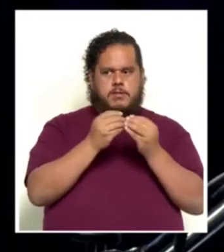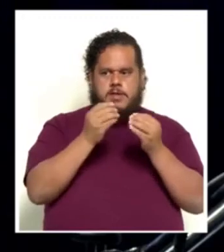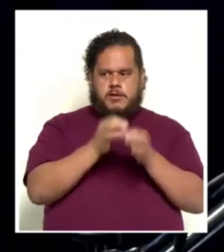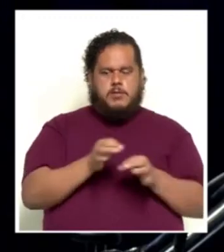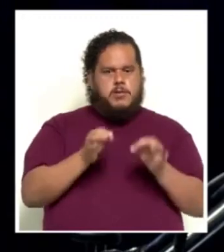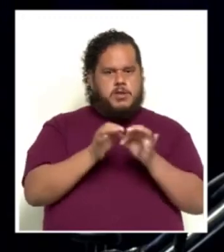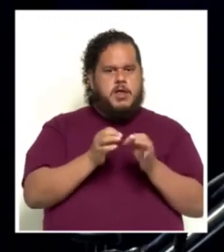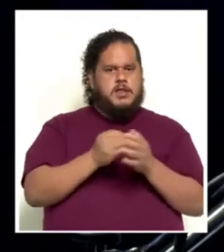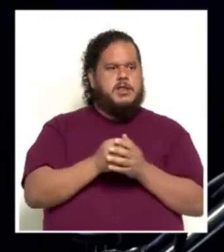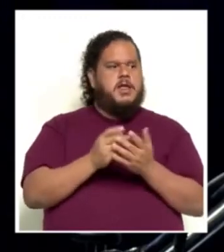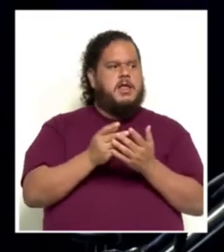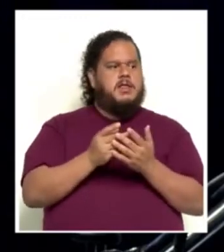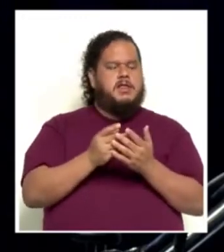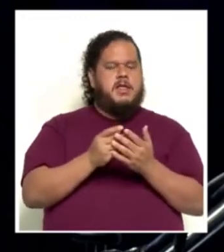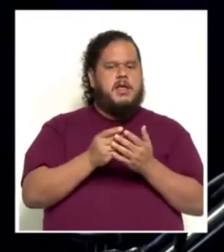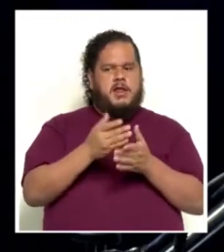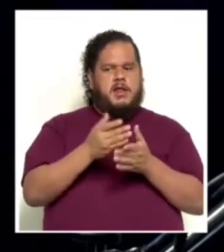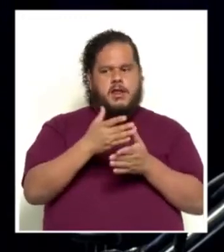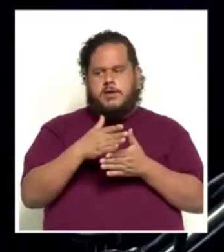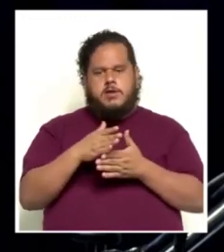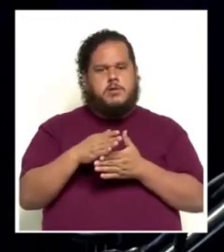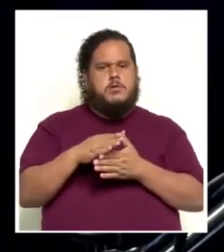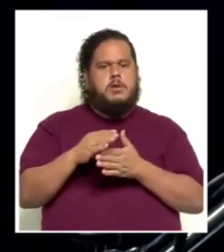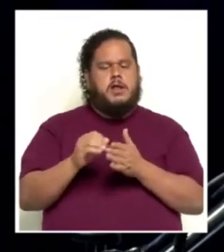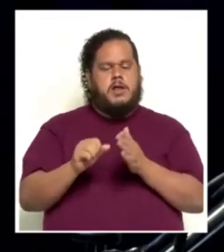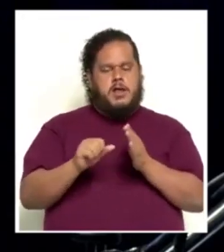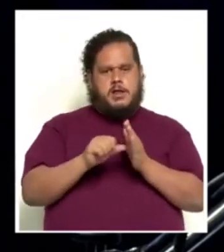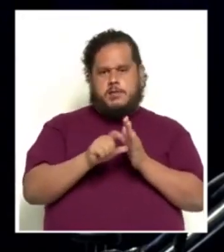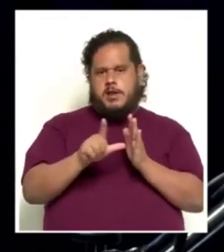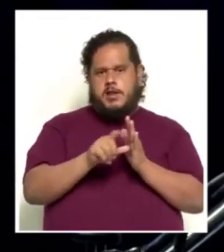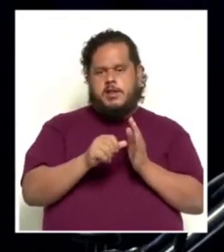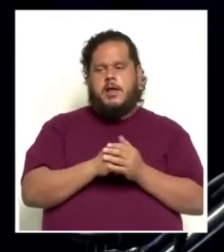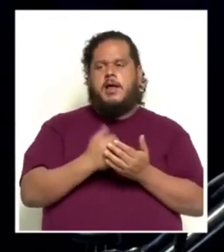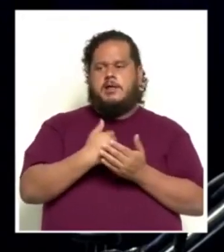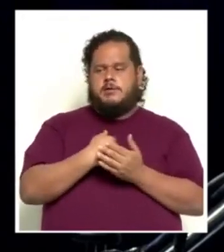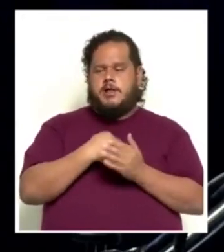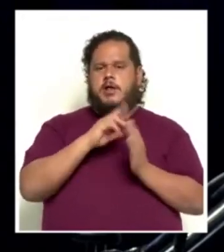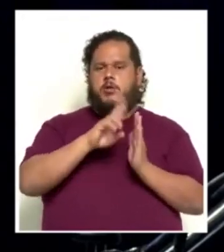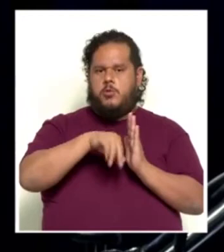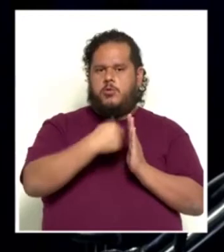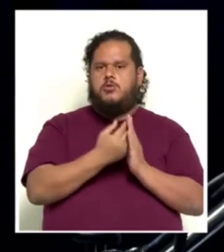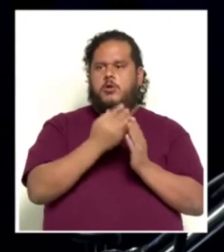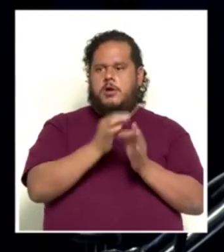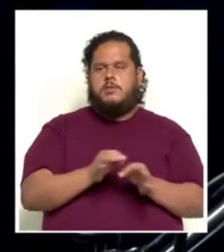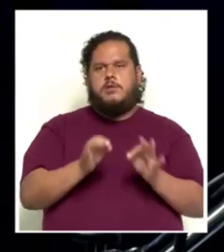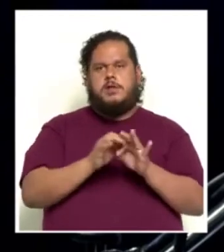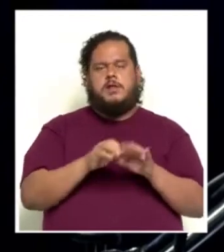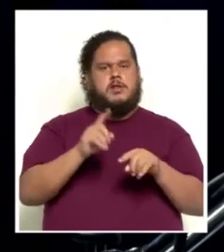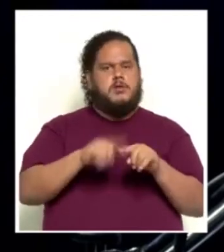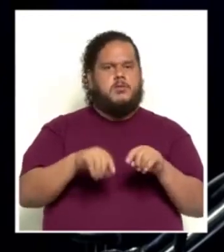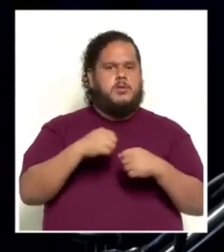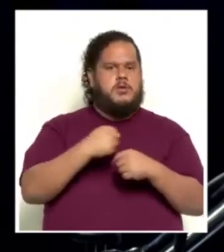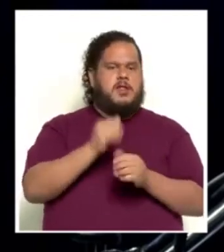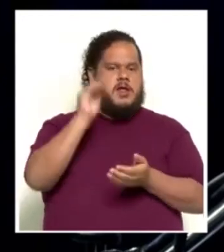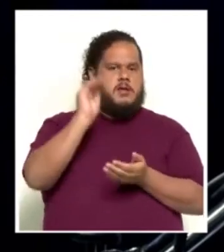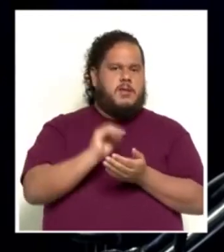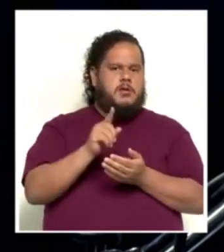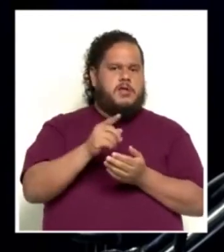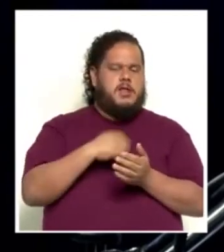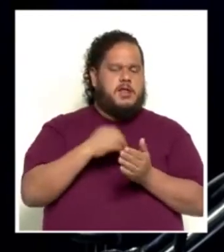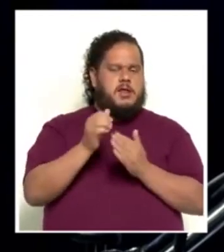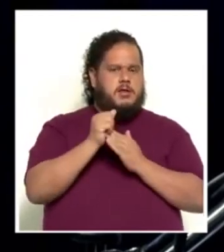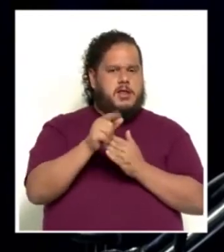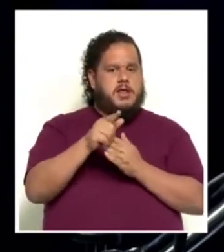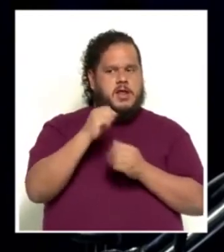gestión de la fracción legislativa, en definitiva va a tener un rol importante y no podemos hacer menos ese liderazgo que él por años ha